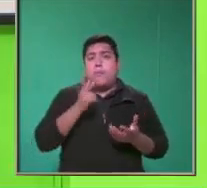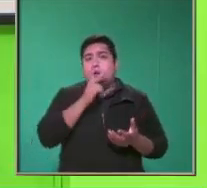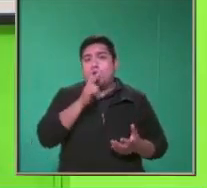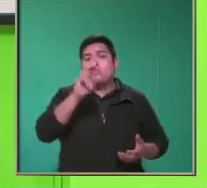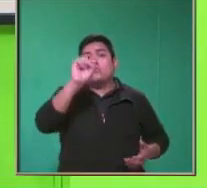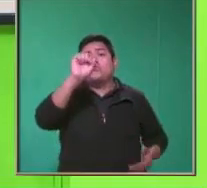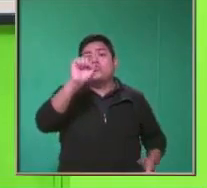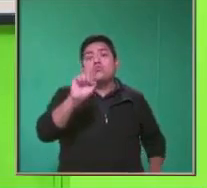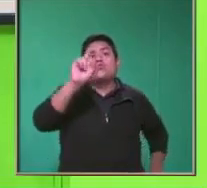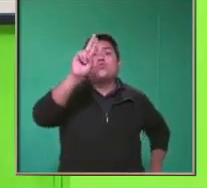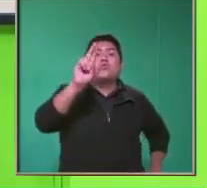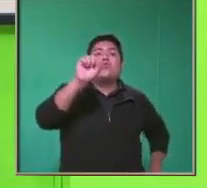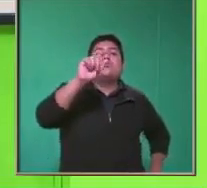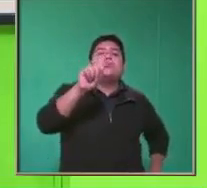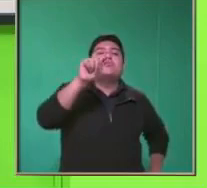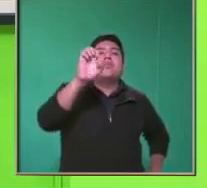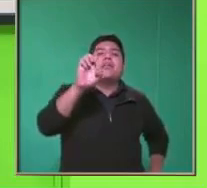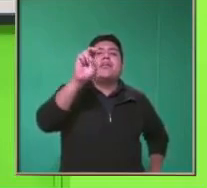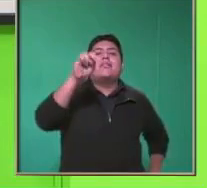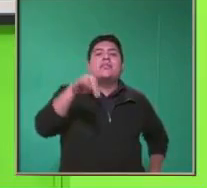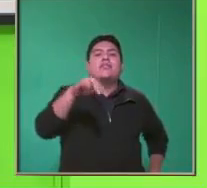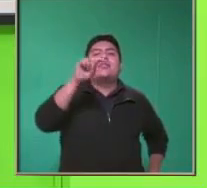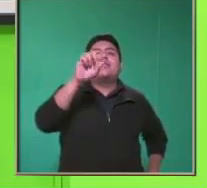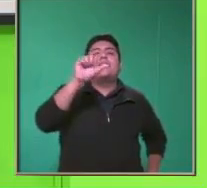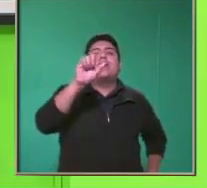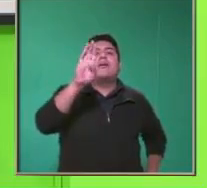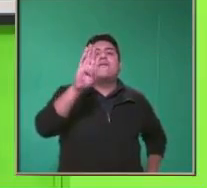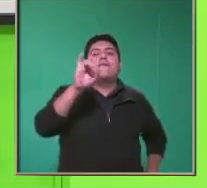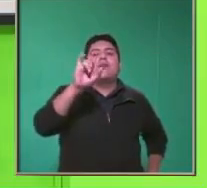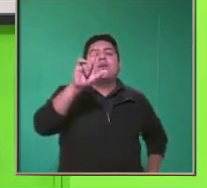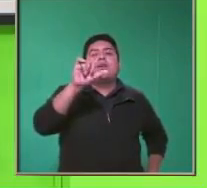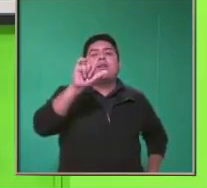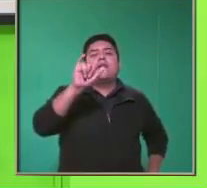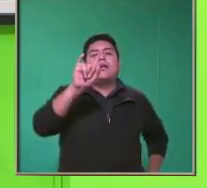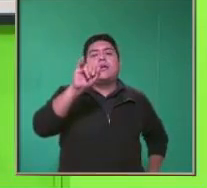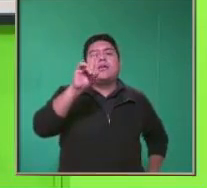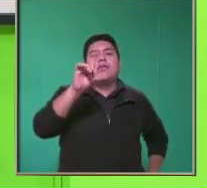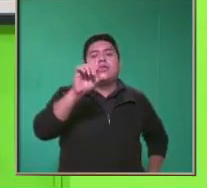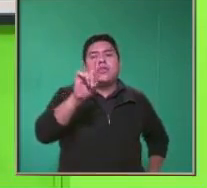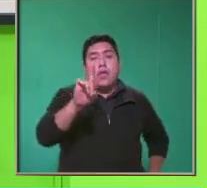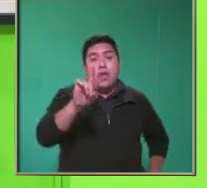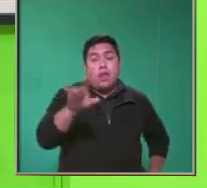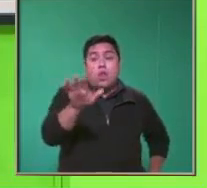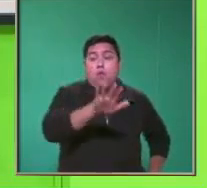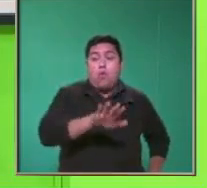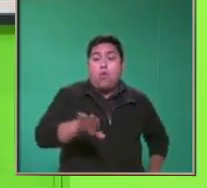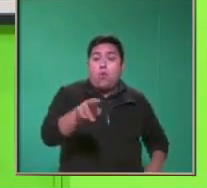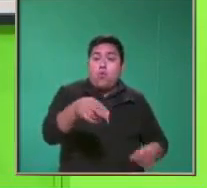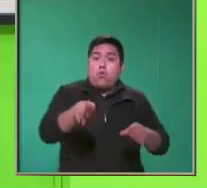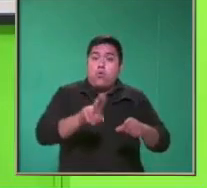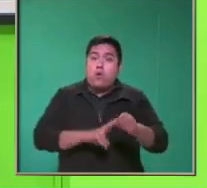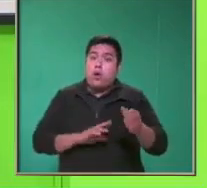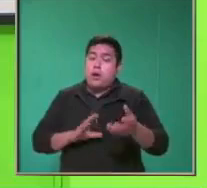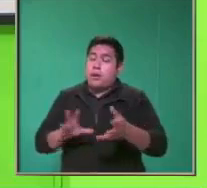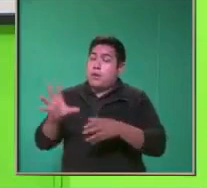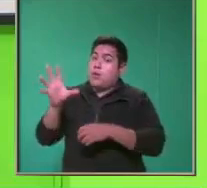la sustentabilidad. Los espacios geográficos que ofrecen recursos para nuestra